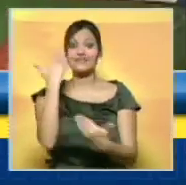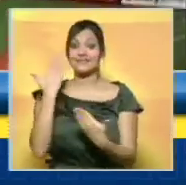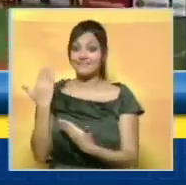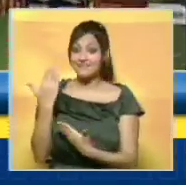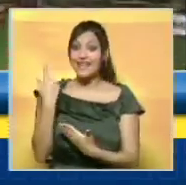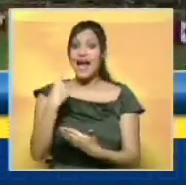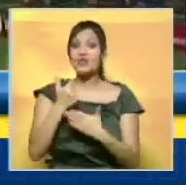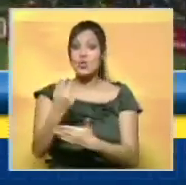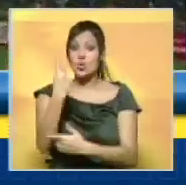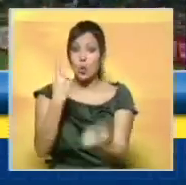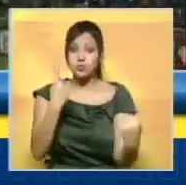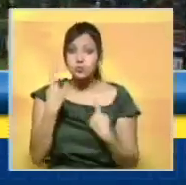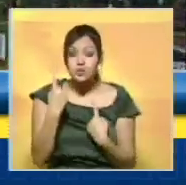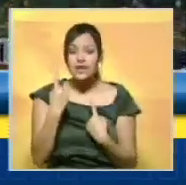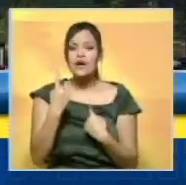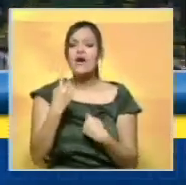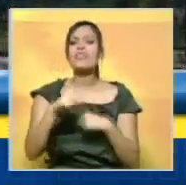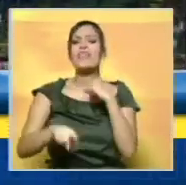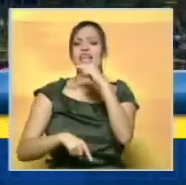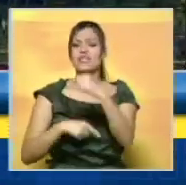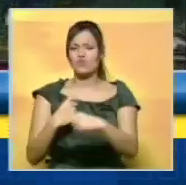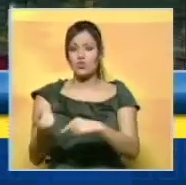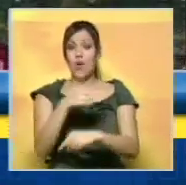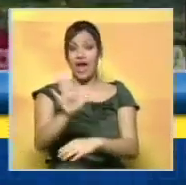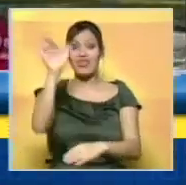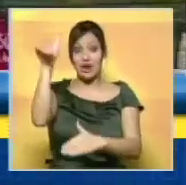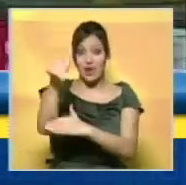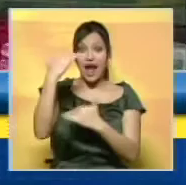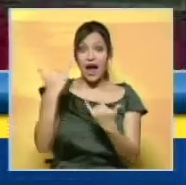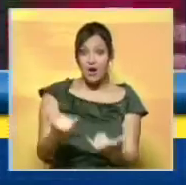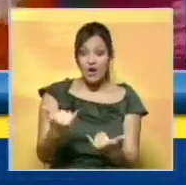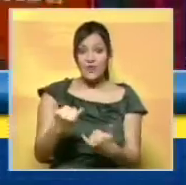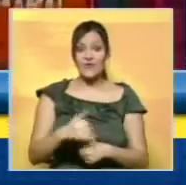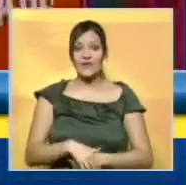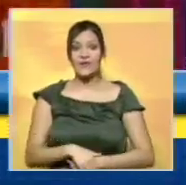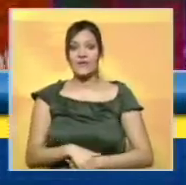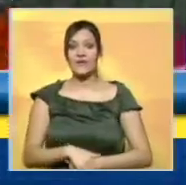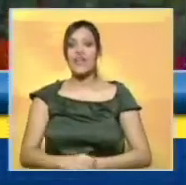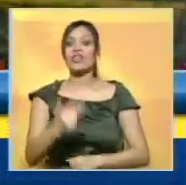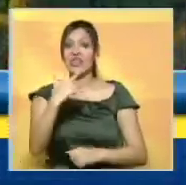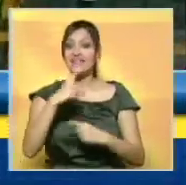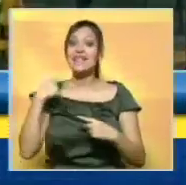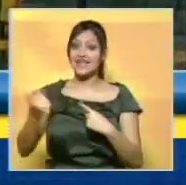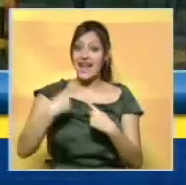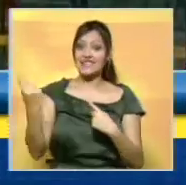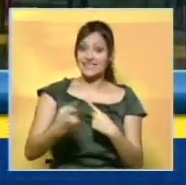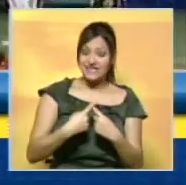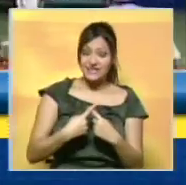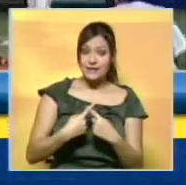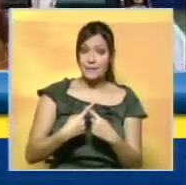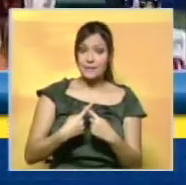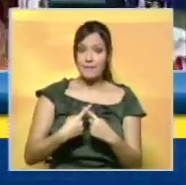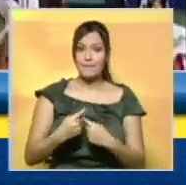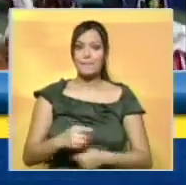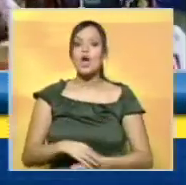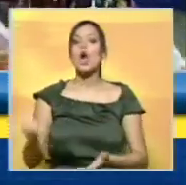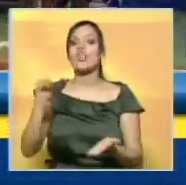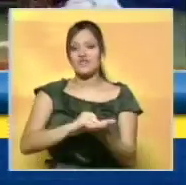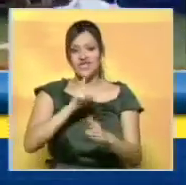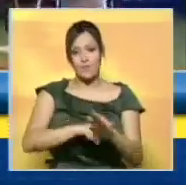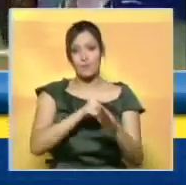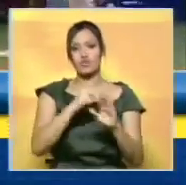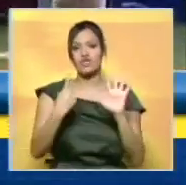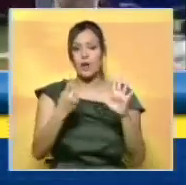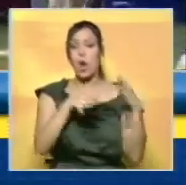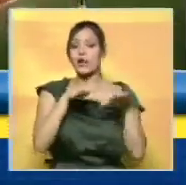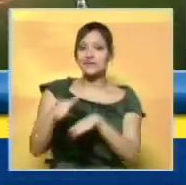una en circulación. Una entrada más tarde, cuadrangular, esta vez de Eduardo Escobar, sumaría la tercera rayita de la tribu, que volvió a pisar el plato en el sexto gracias a